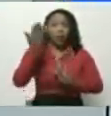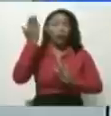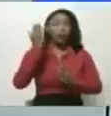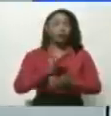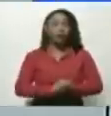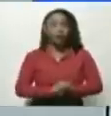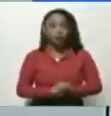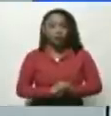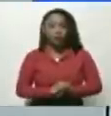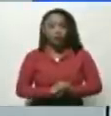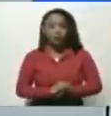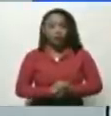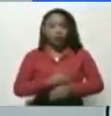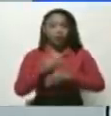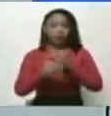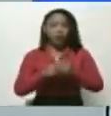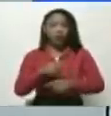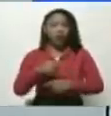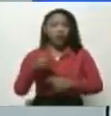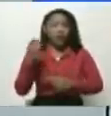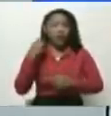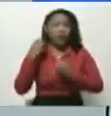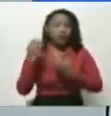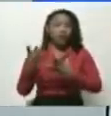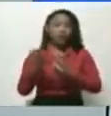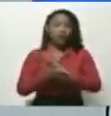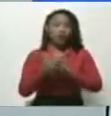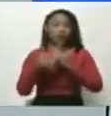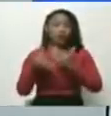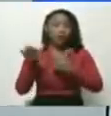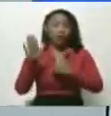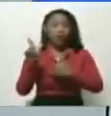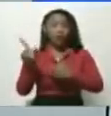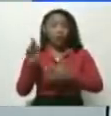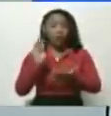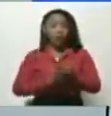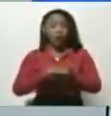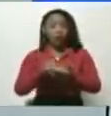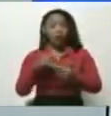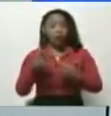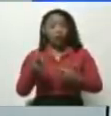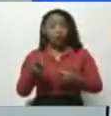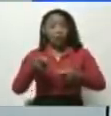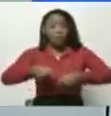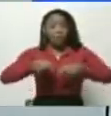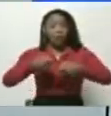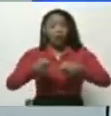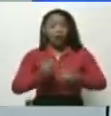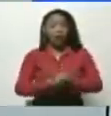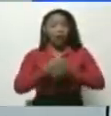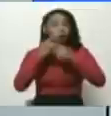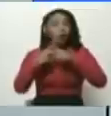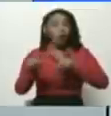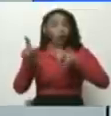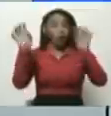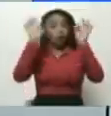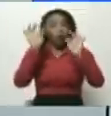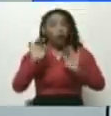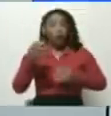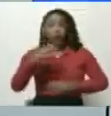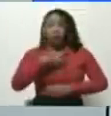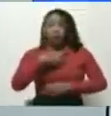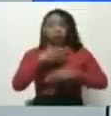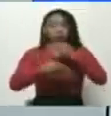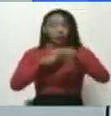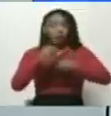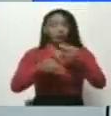los hidrocarburos venenosos salidos del fracking puedan ellos colocarlos en el mercado. En otra forma no podrían hacerlo. Y